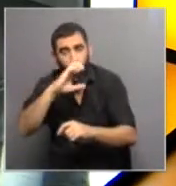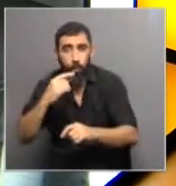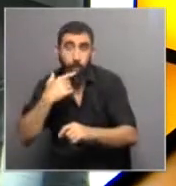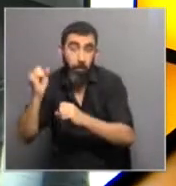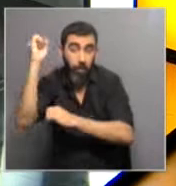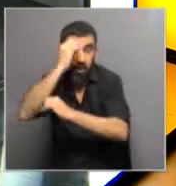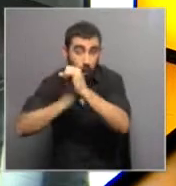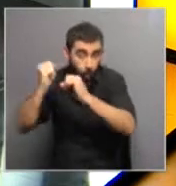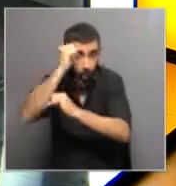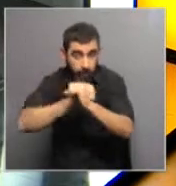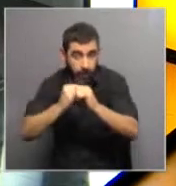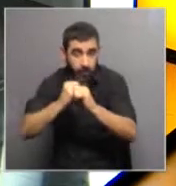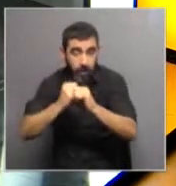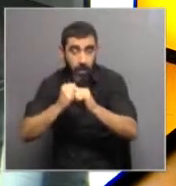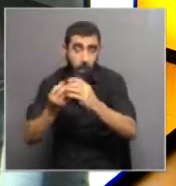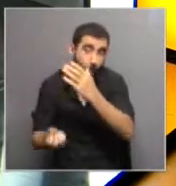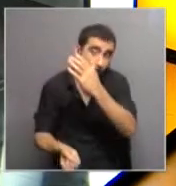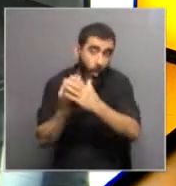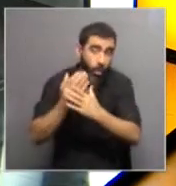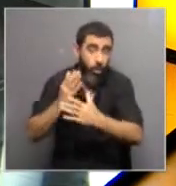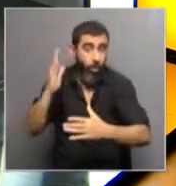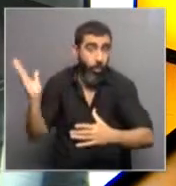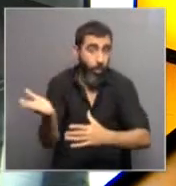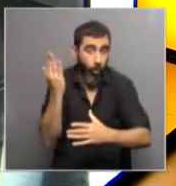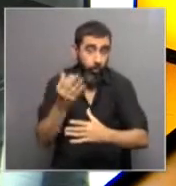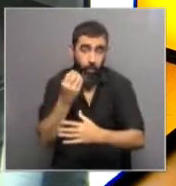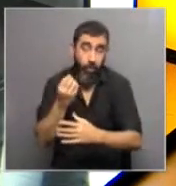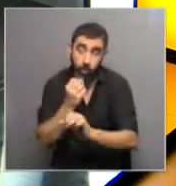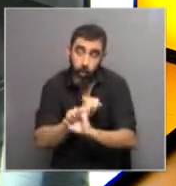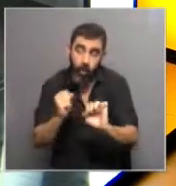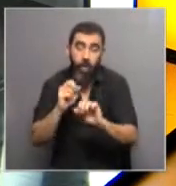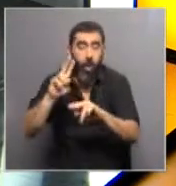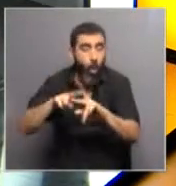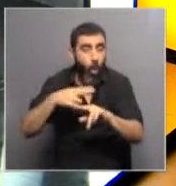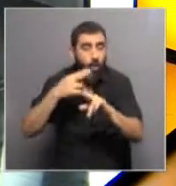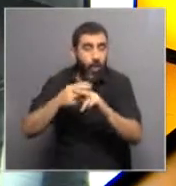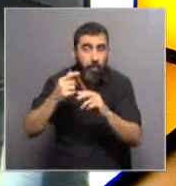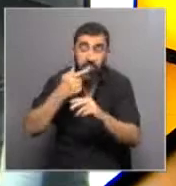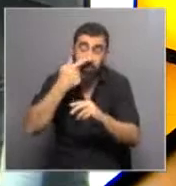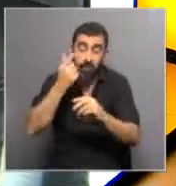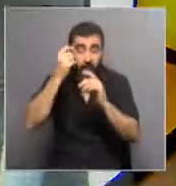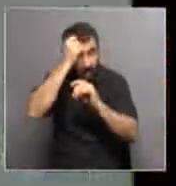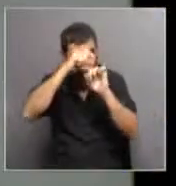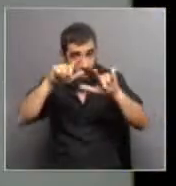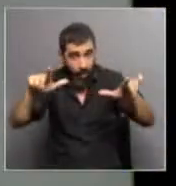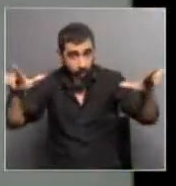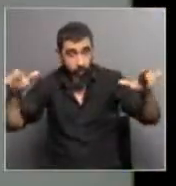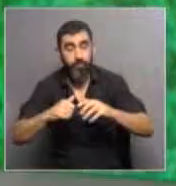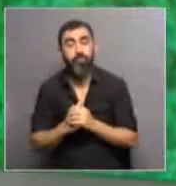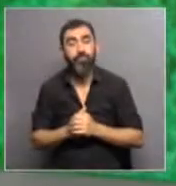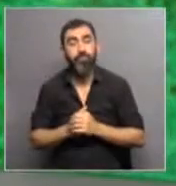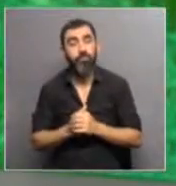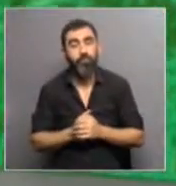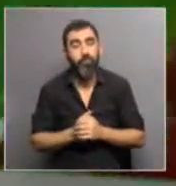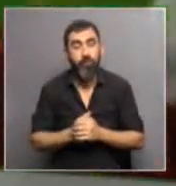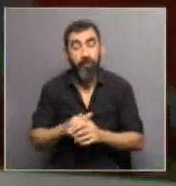tecnológicas, apostar a modelos de producción más modernos y que puede volver a mirar el campo. ¿Cómo lo ven a eso ustedes? Y bueno,